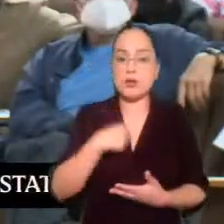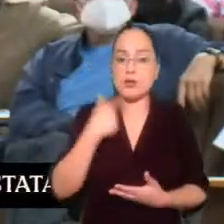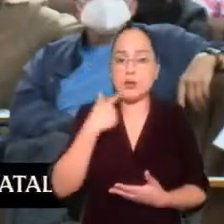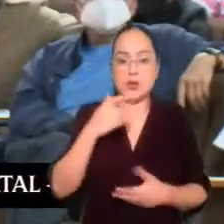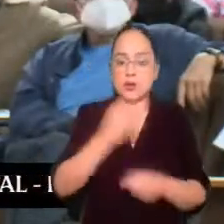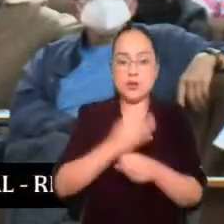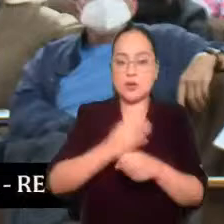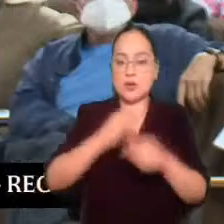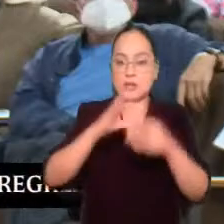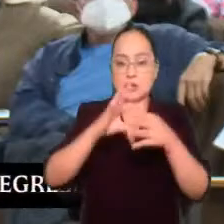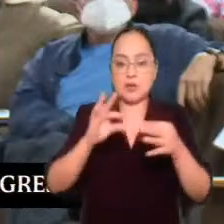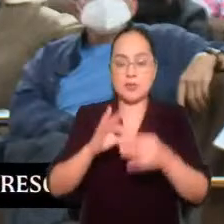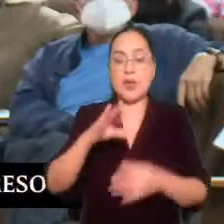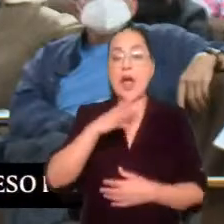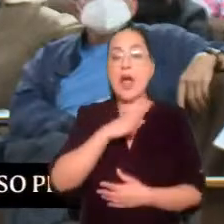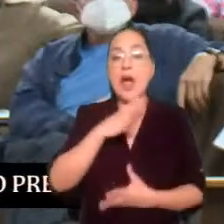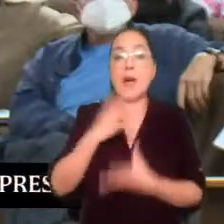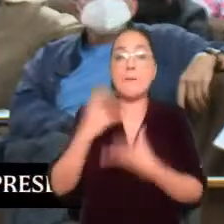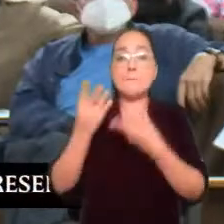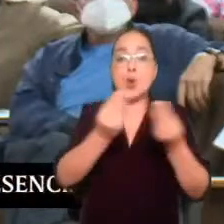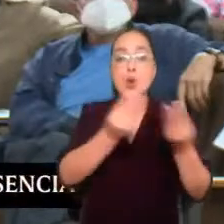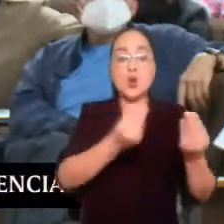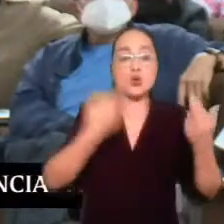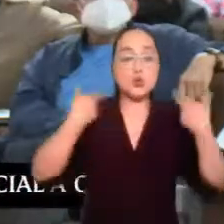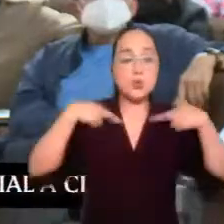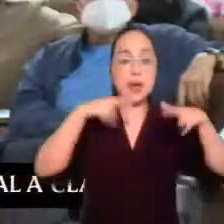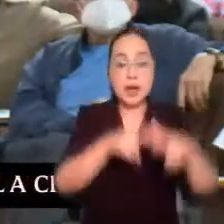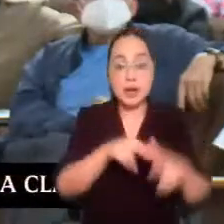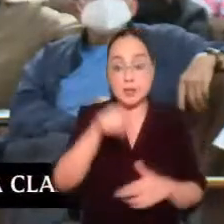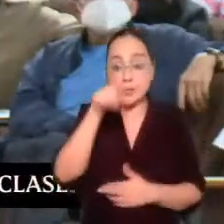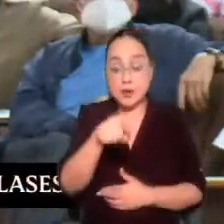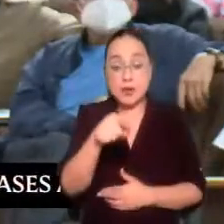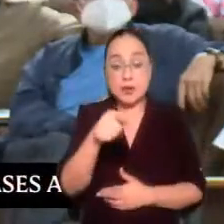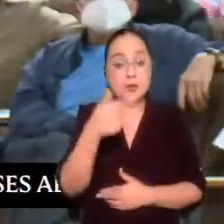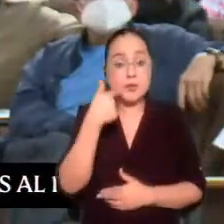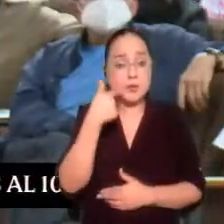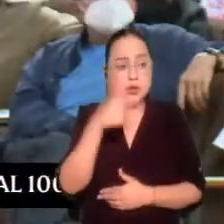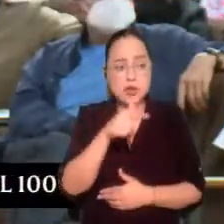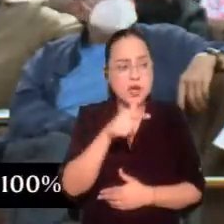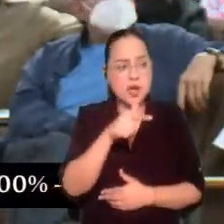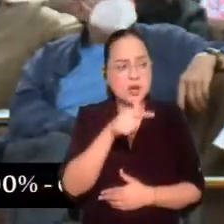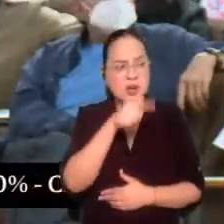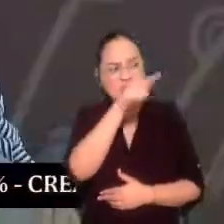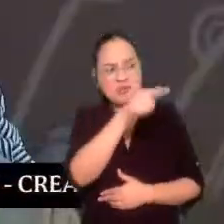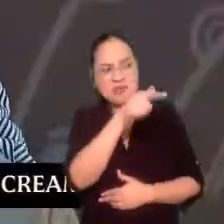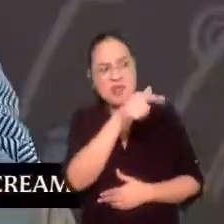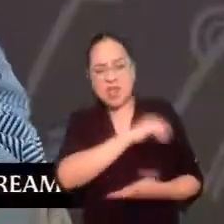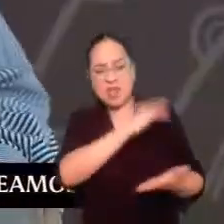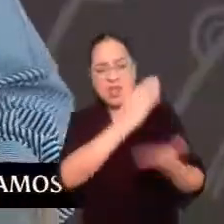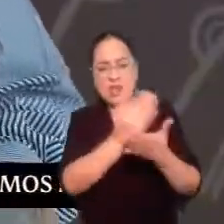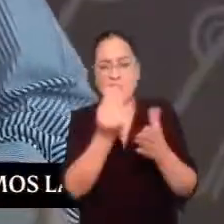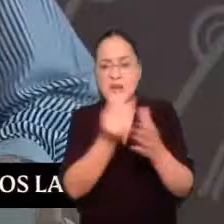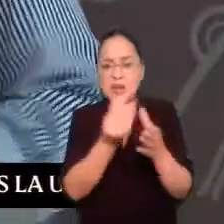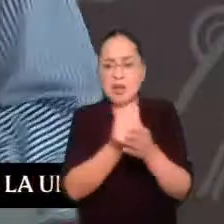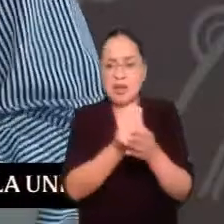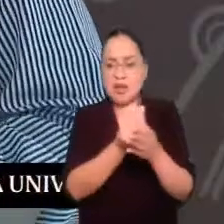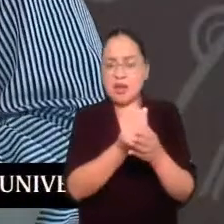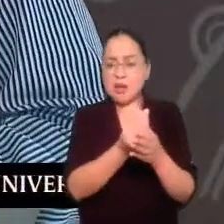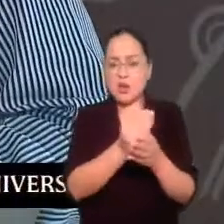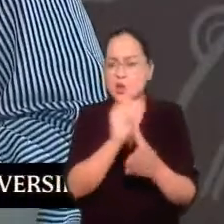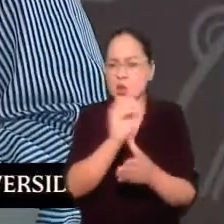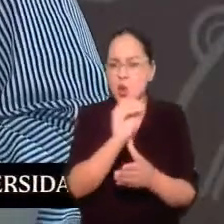de maestros que no han parado, que no están de acuerdo, que reprueban las decisiones de la dirigencia. Y nosotros no